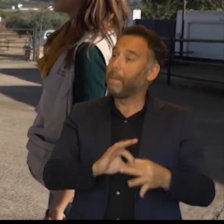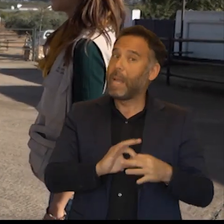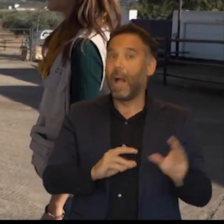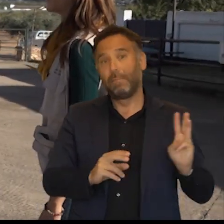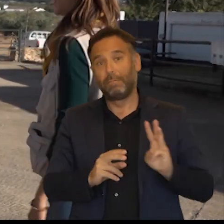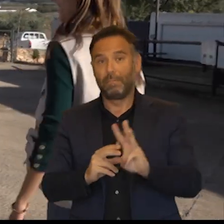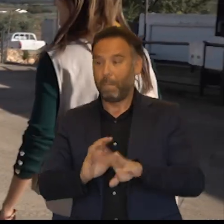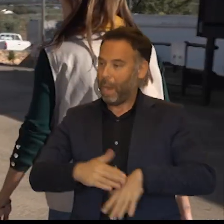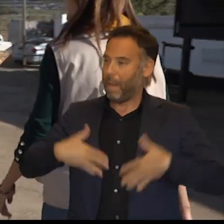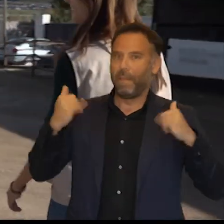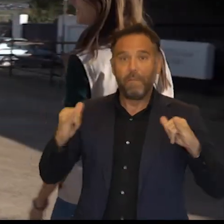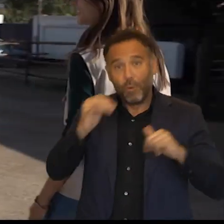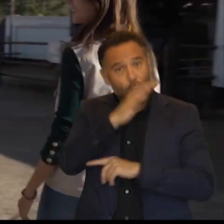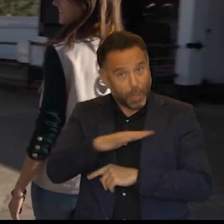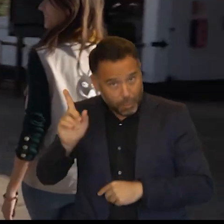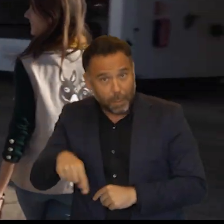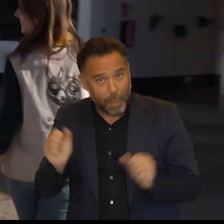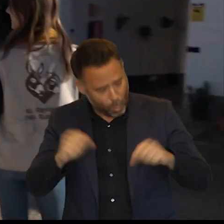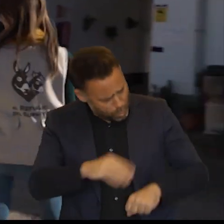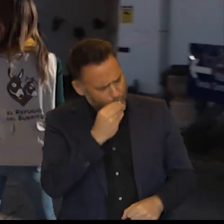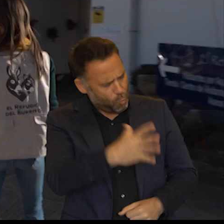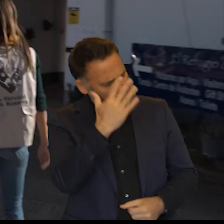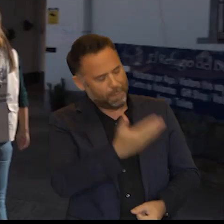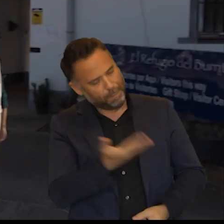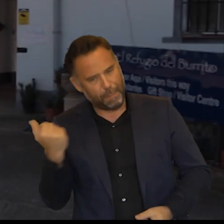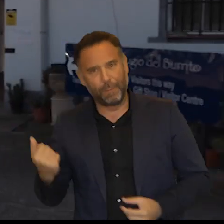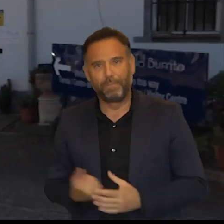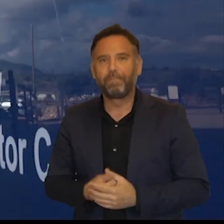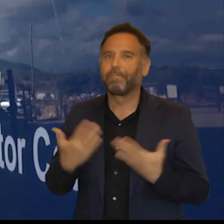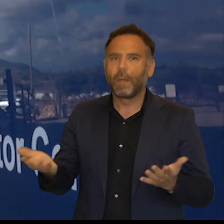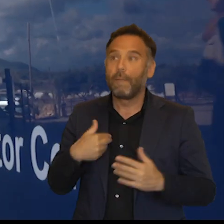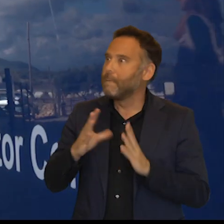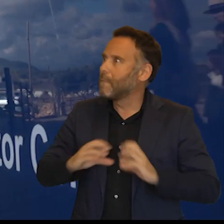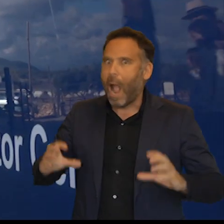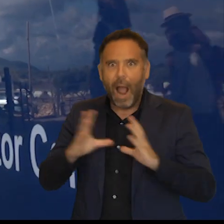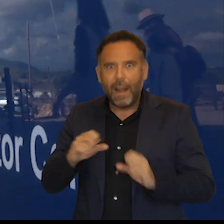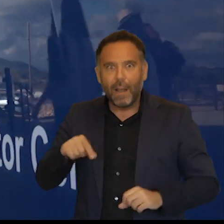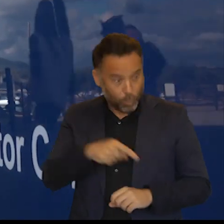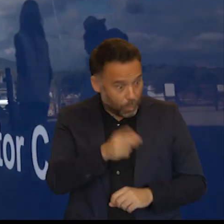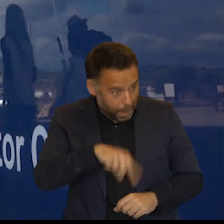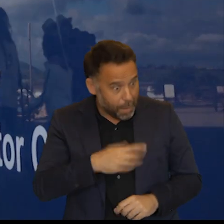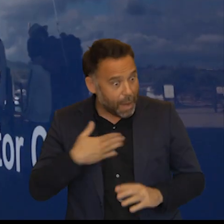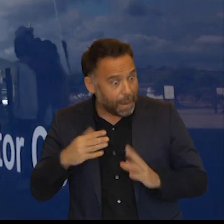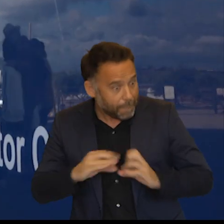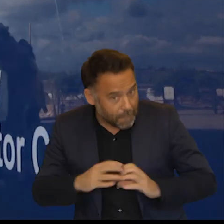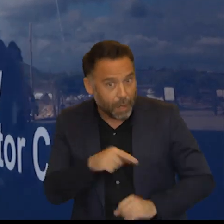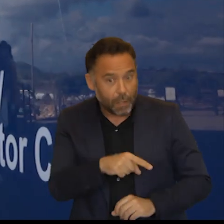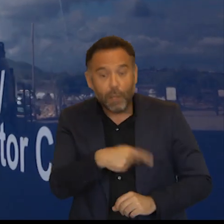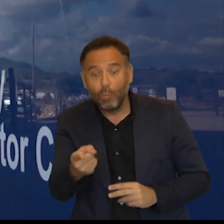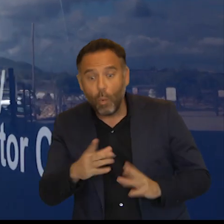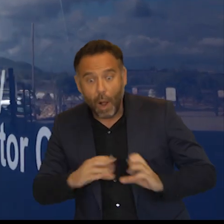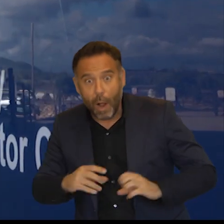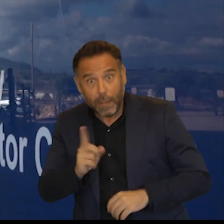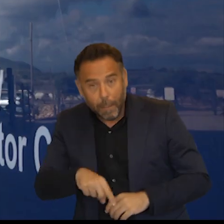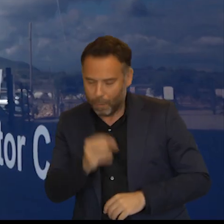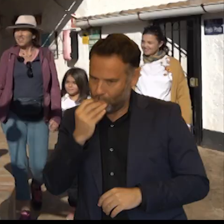mis amigas para que disfruten los niños también. Muy bien. Bueno, tengo muchas ganas, ¿no? ¿Tú también? Sí. Sí.